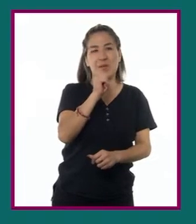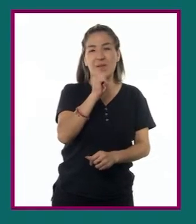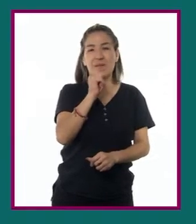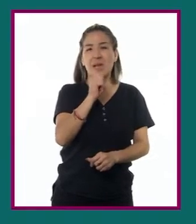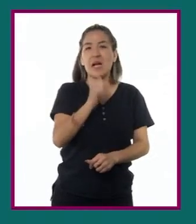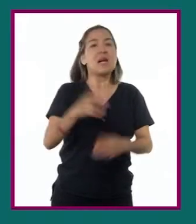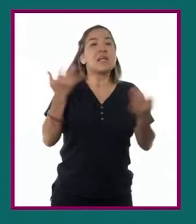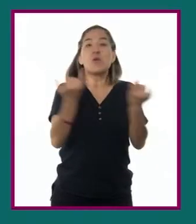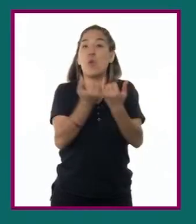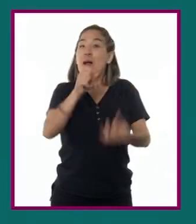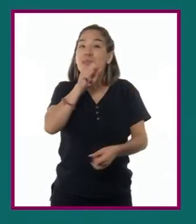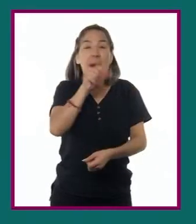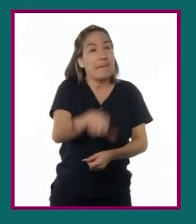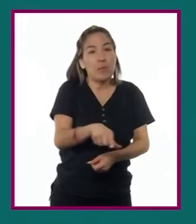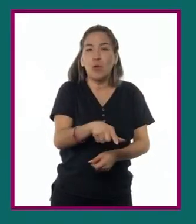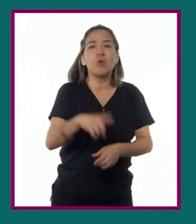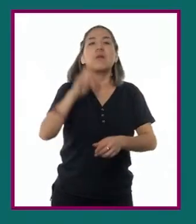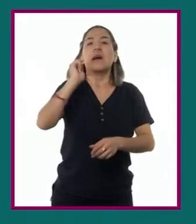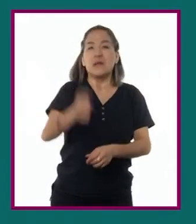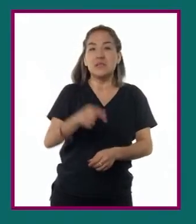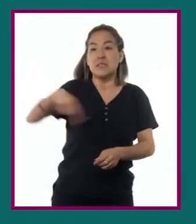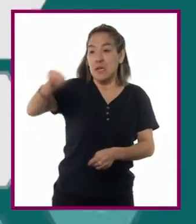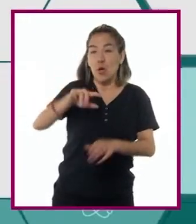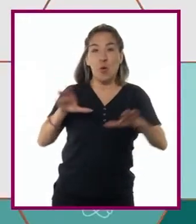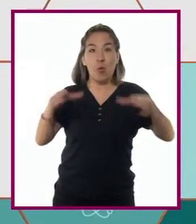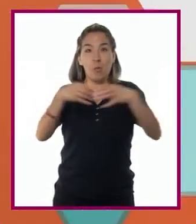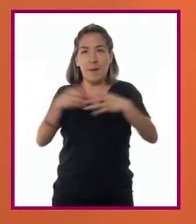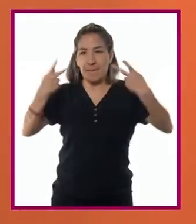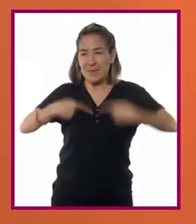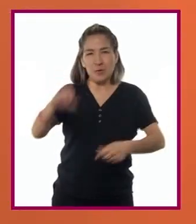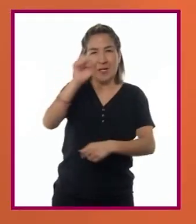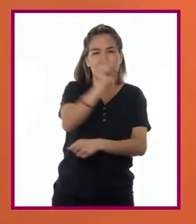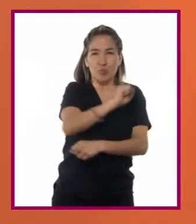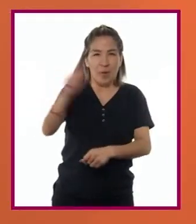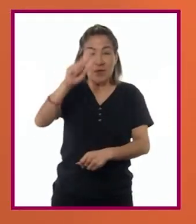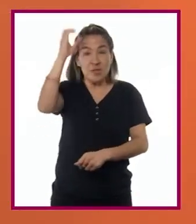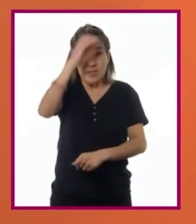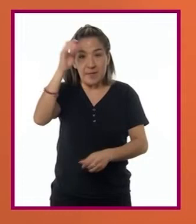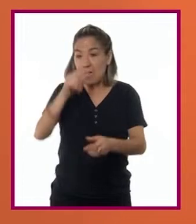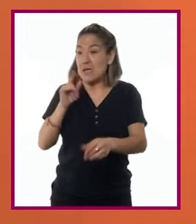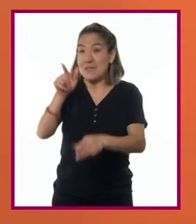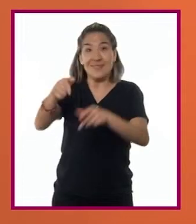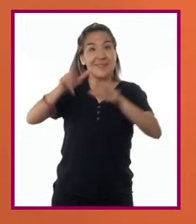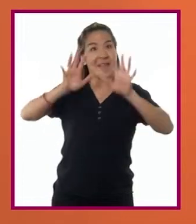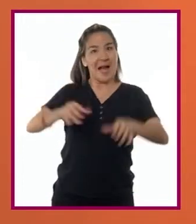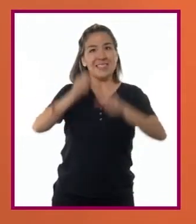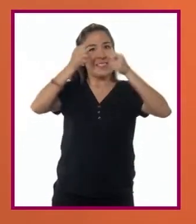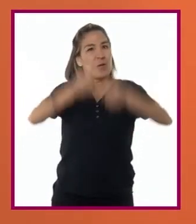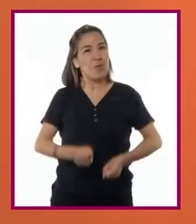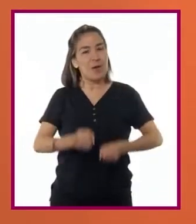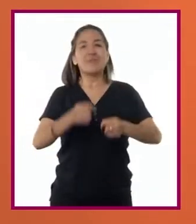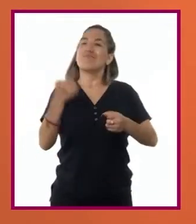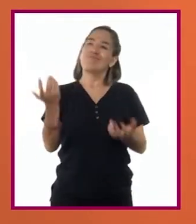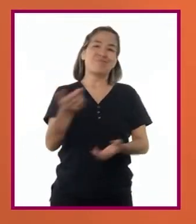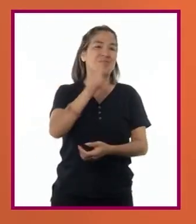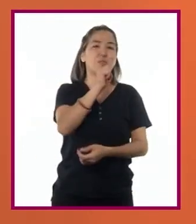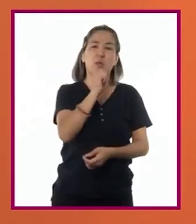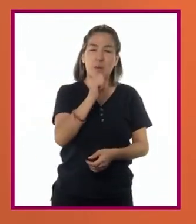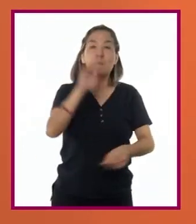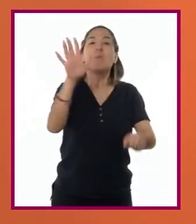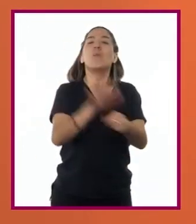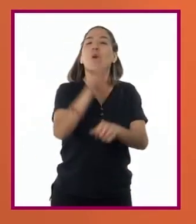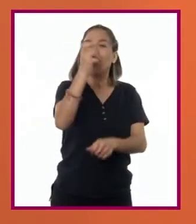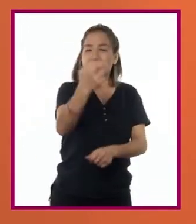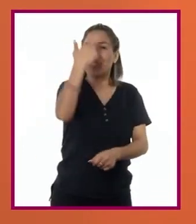avalados o legitimados por la comunidad científica. Por esa razón es tan importante que nosotros seamos críticos de